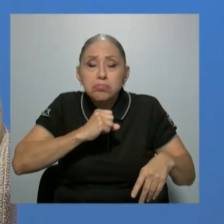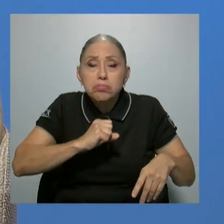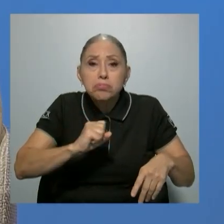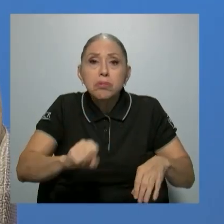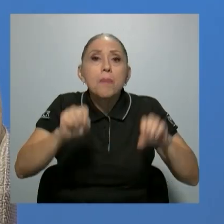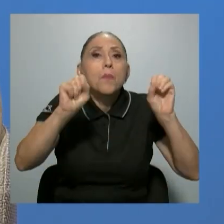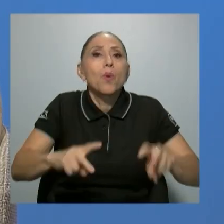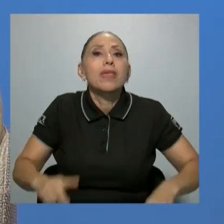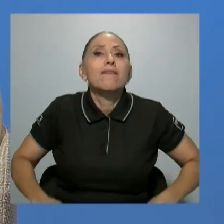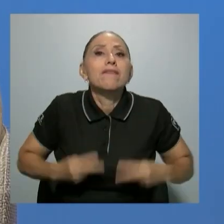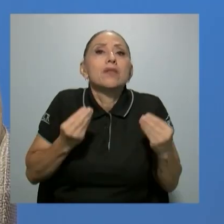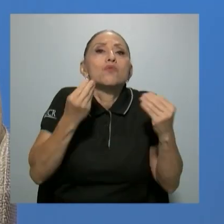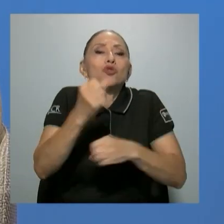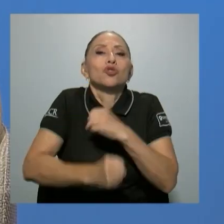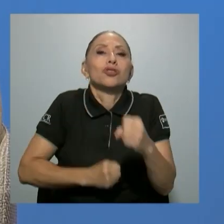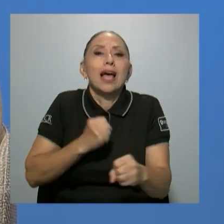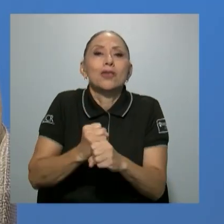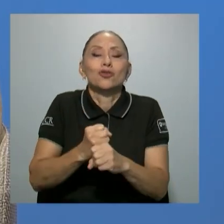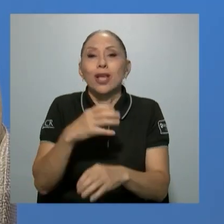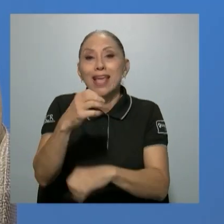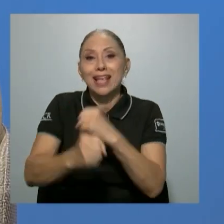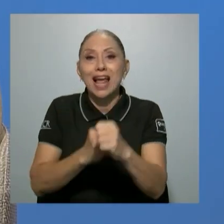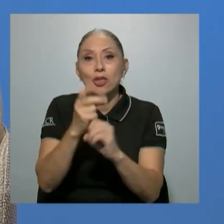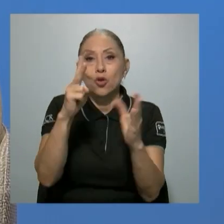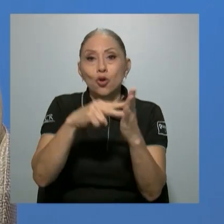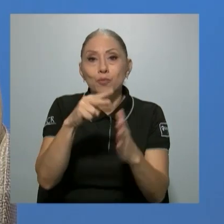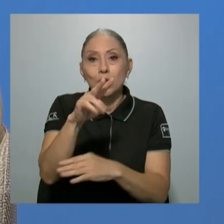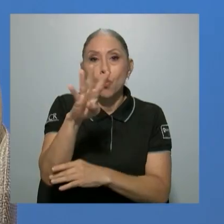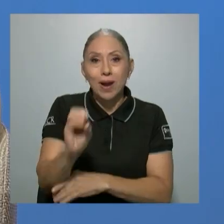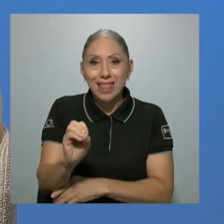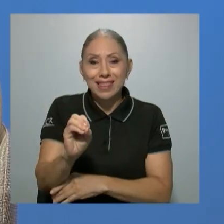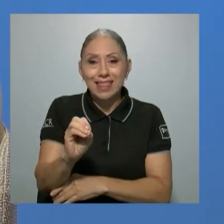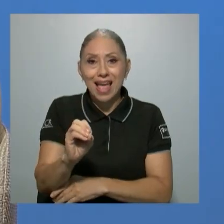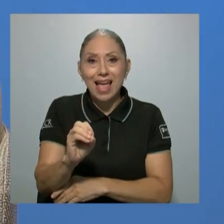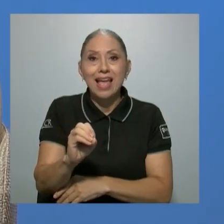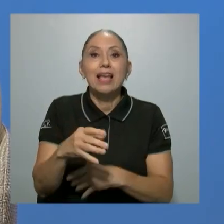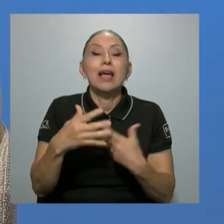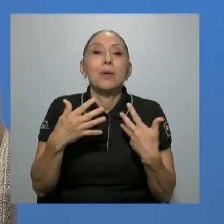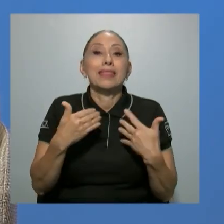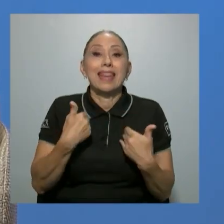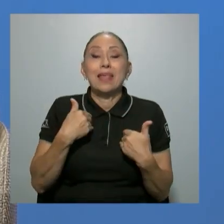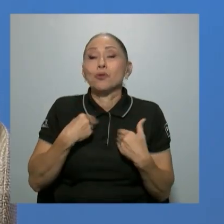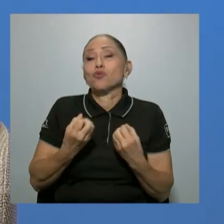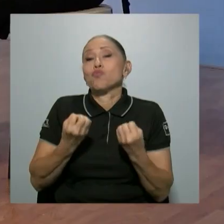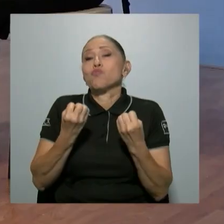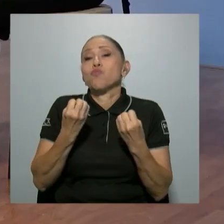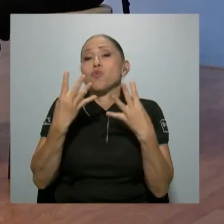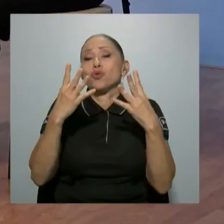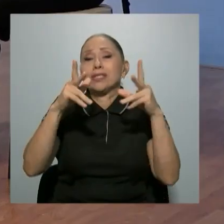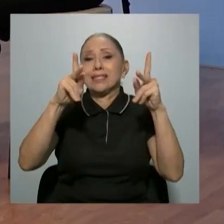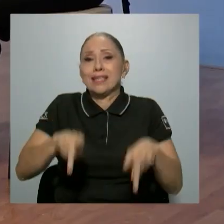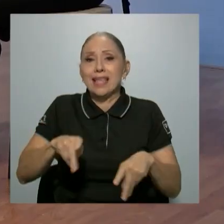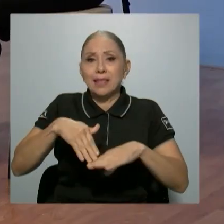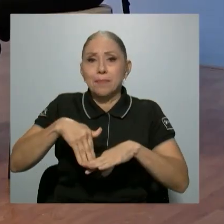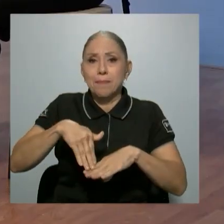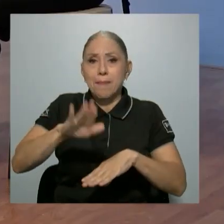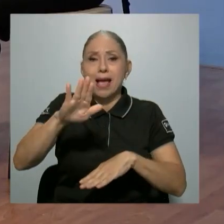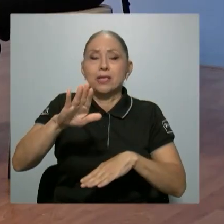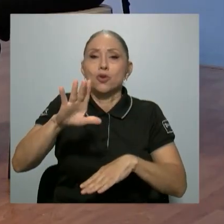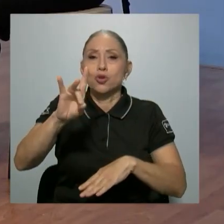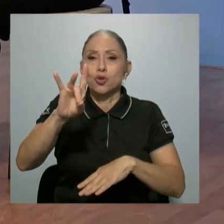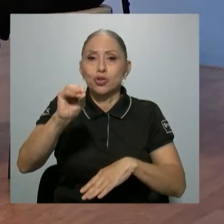al 2040 podemos tener 4 veces más la población de 80 años o más que tenemos hoy. Y todo eso tiene